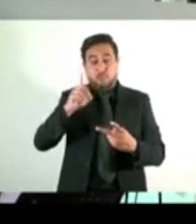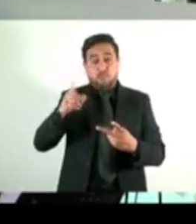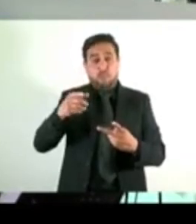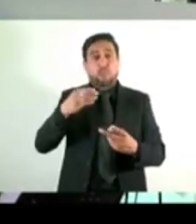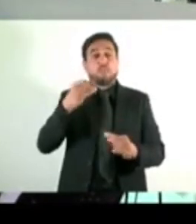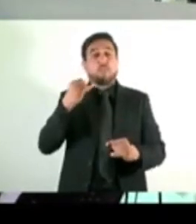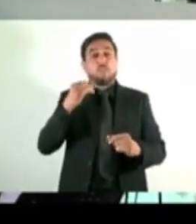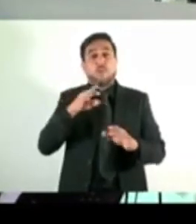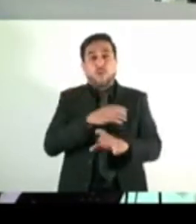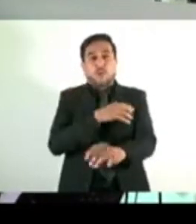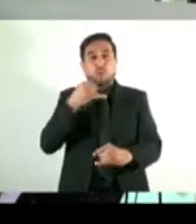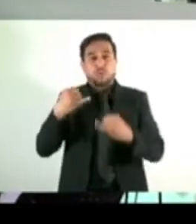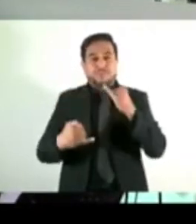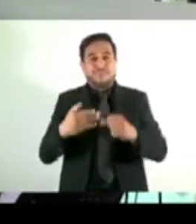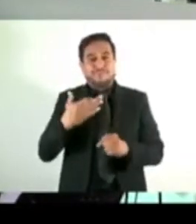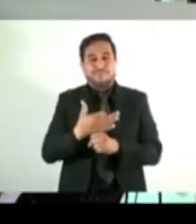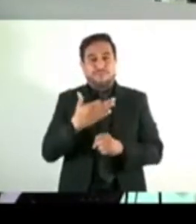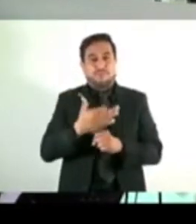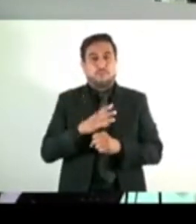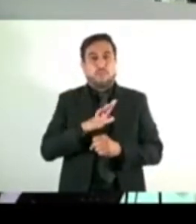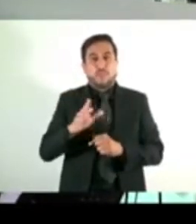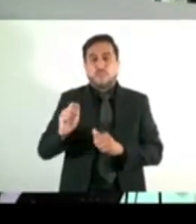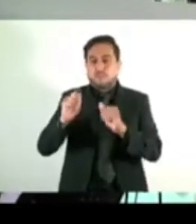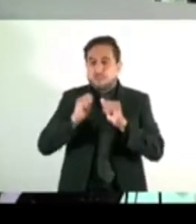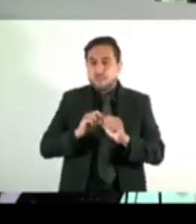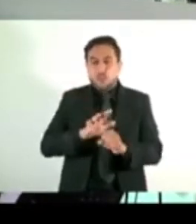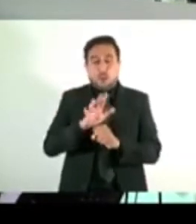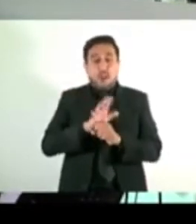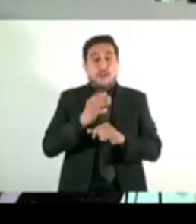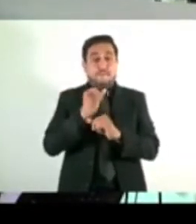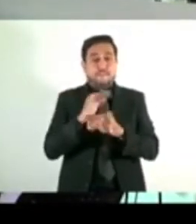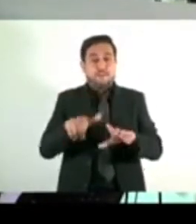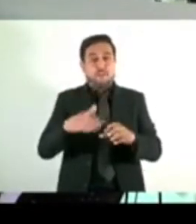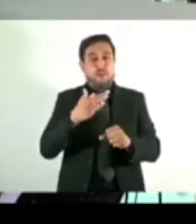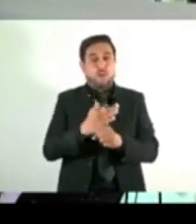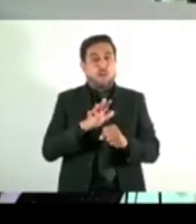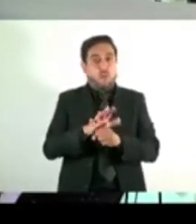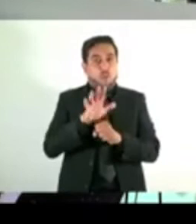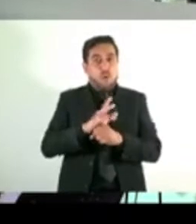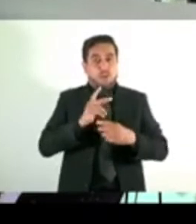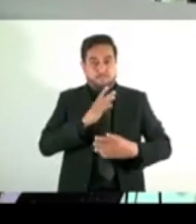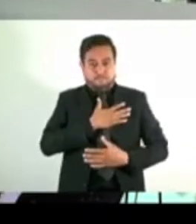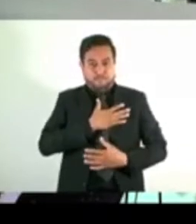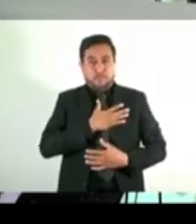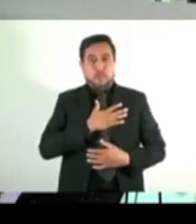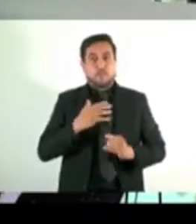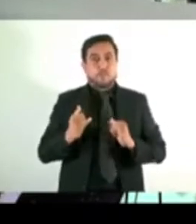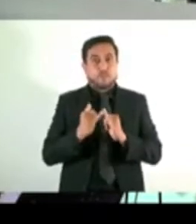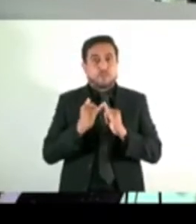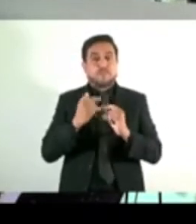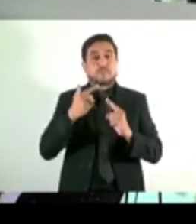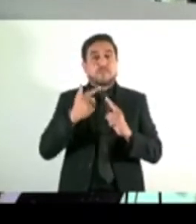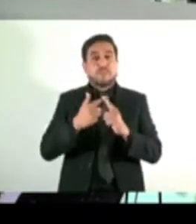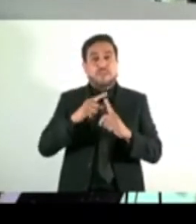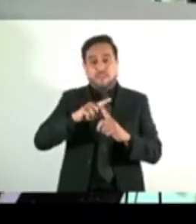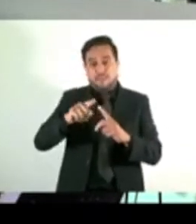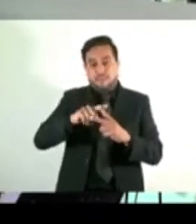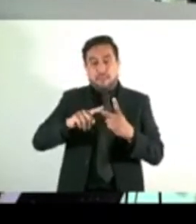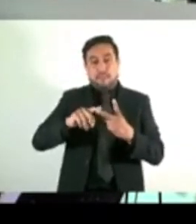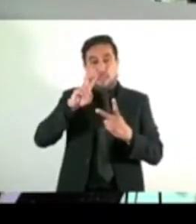único punto a desarrollarse en esta sesión es el informe de labores realizadas por nuestra institución, representada por ambos